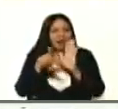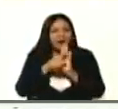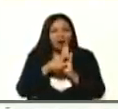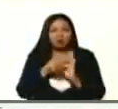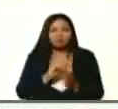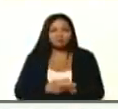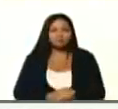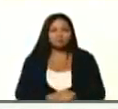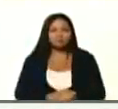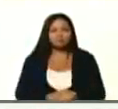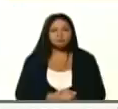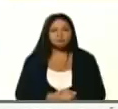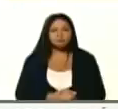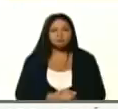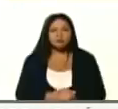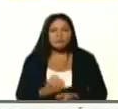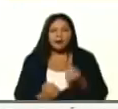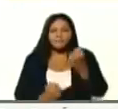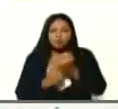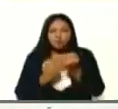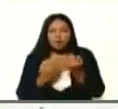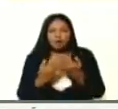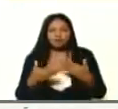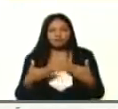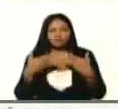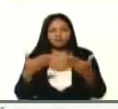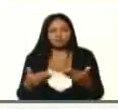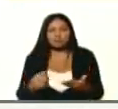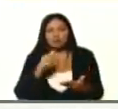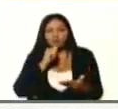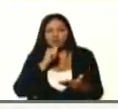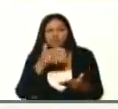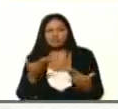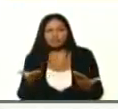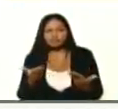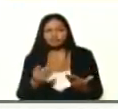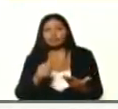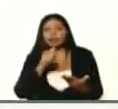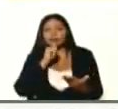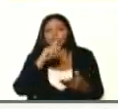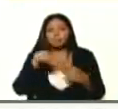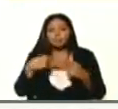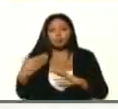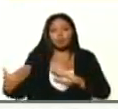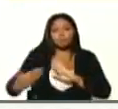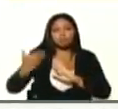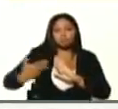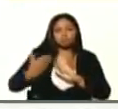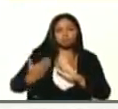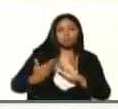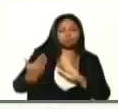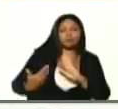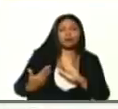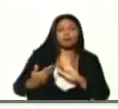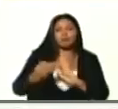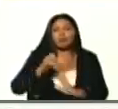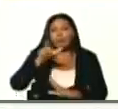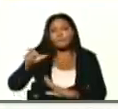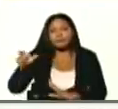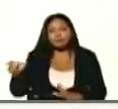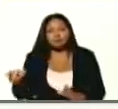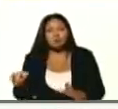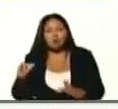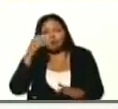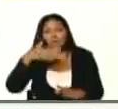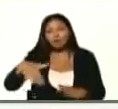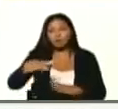para favorecer, para entregárselas. ¿A quién? Bueno, a quienes luego atentan en contra de la ciudadanía, a